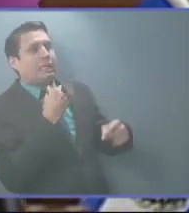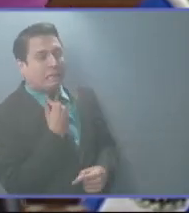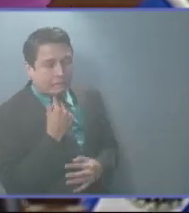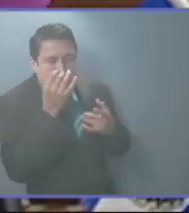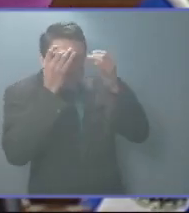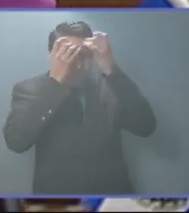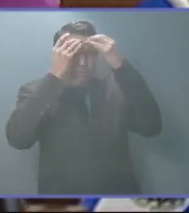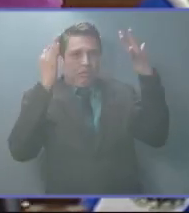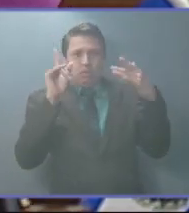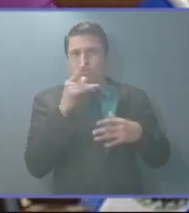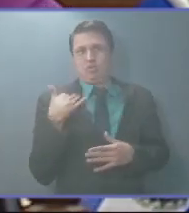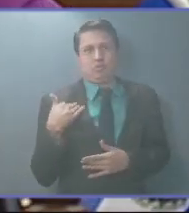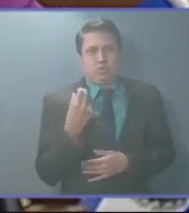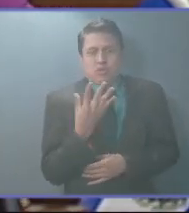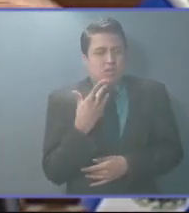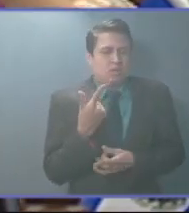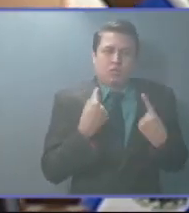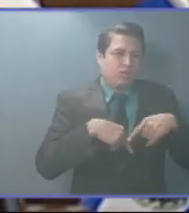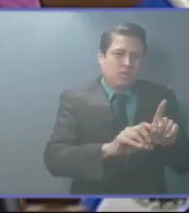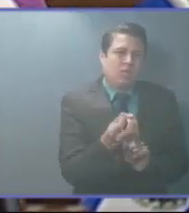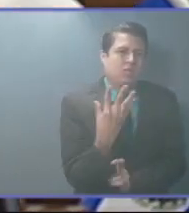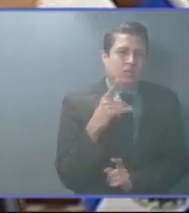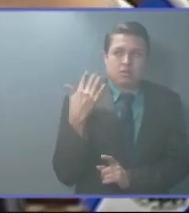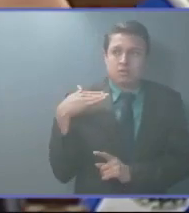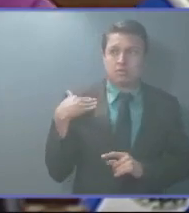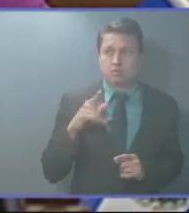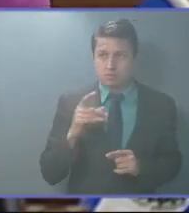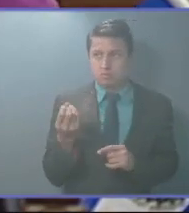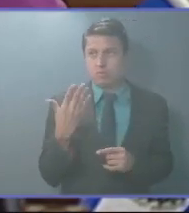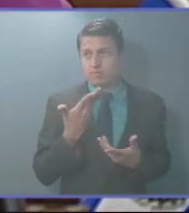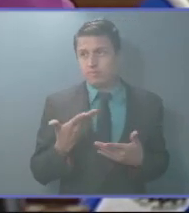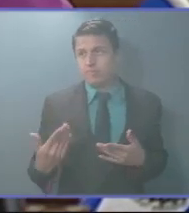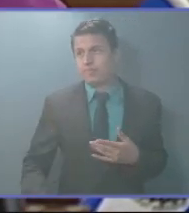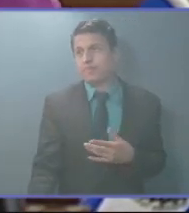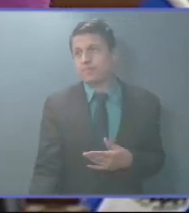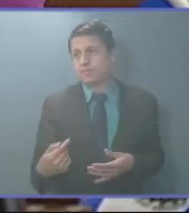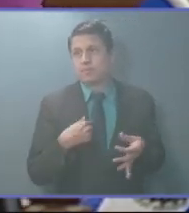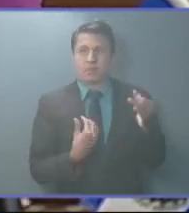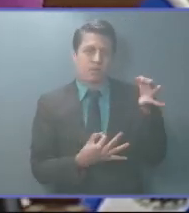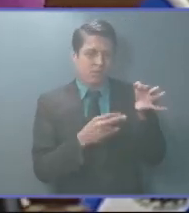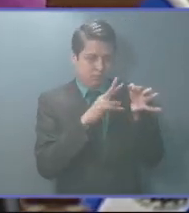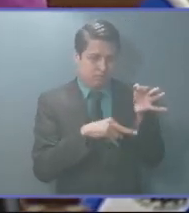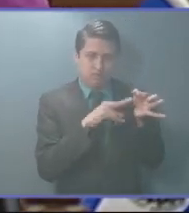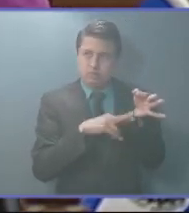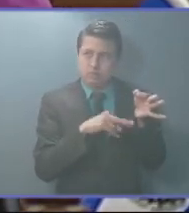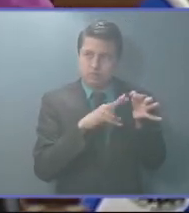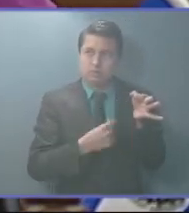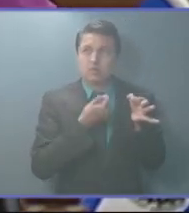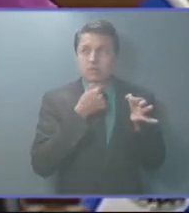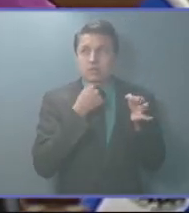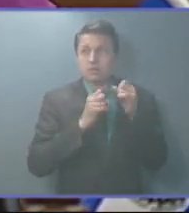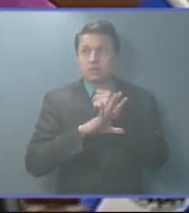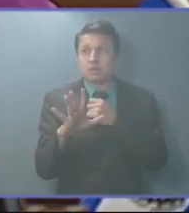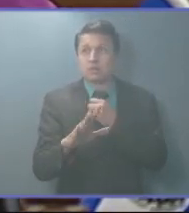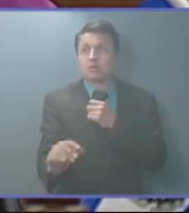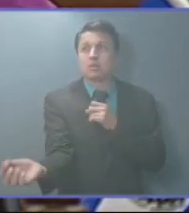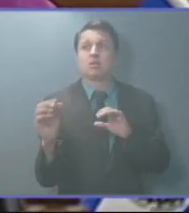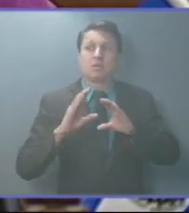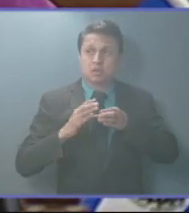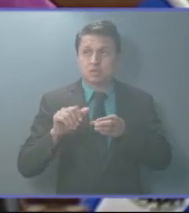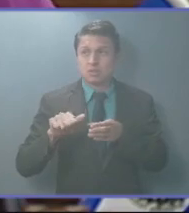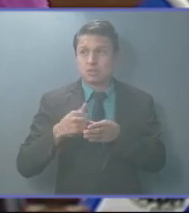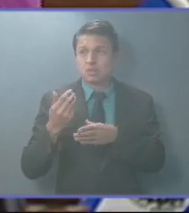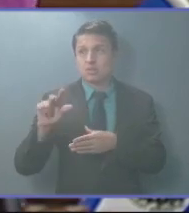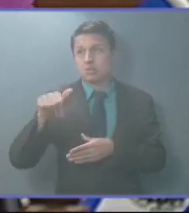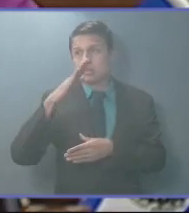no sostenga lo insostenible para no citar todo lo que tengo en mi poder que son pronunciamientos muy fuertes de la comunidad